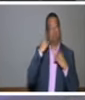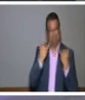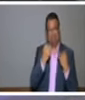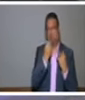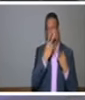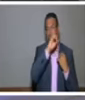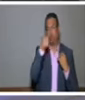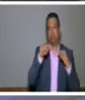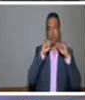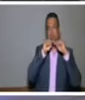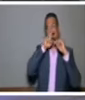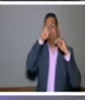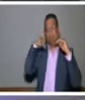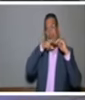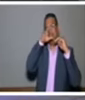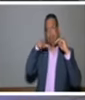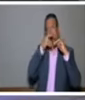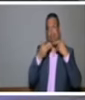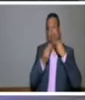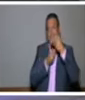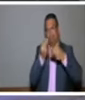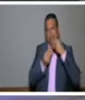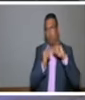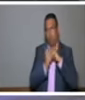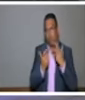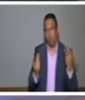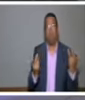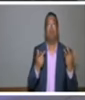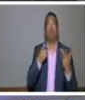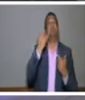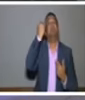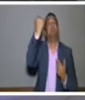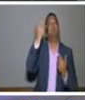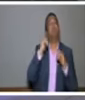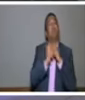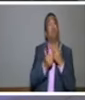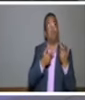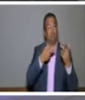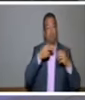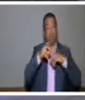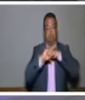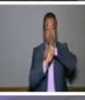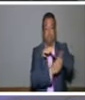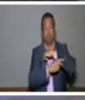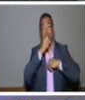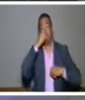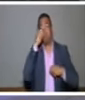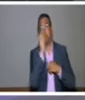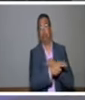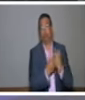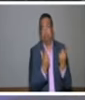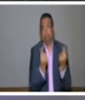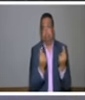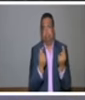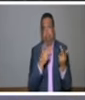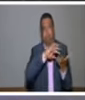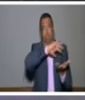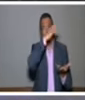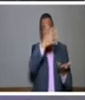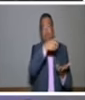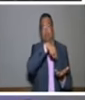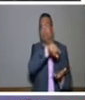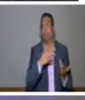12%. ¿Qué tecnología para manejar desperdicios sólidos estaría dispuesto a darle paso aparte del reciclaje?